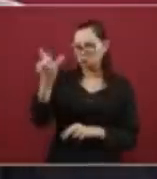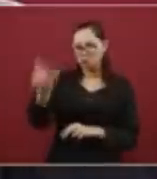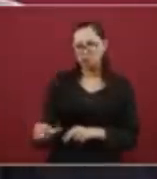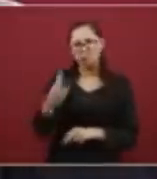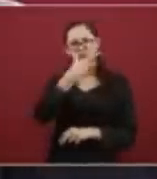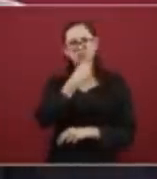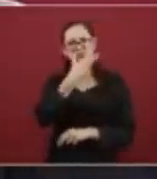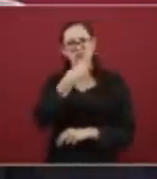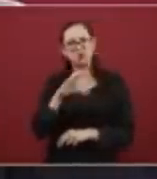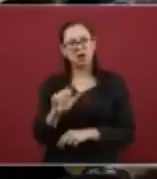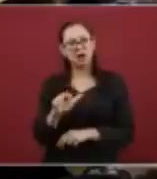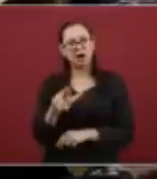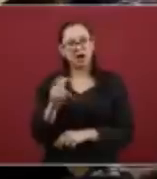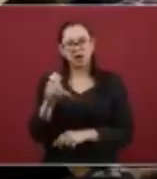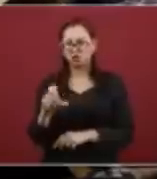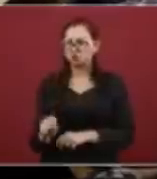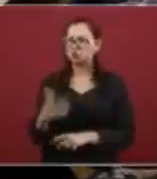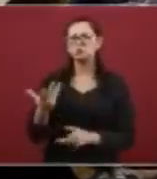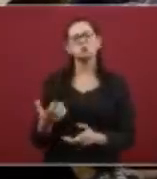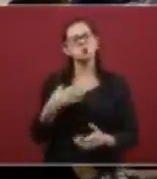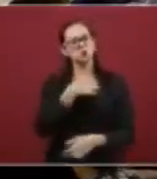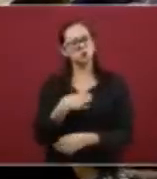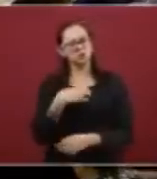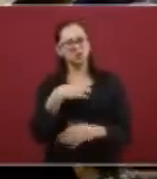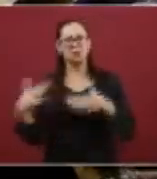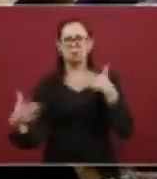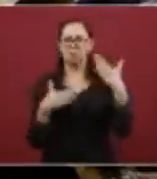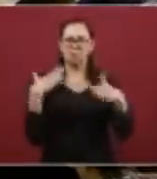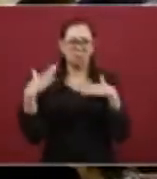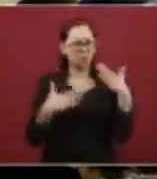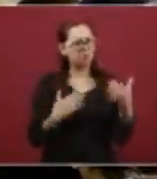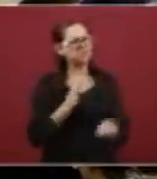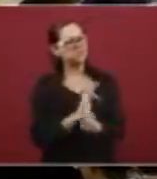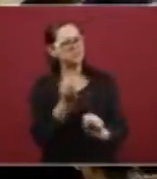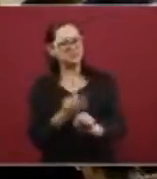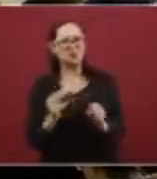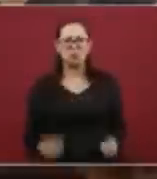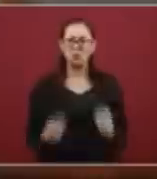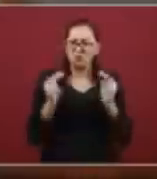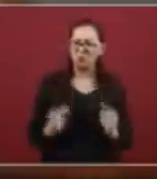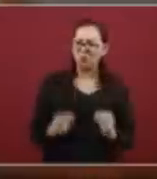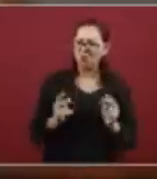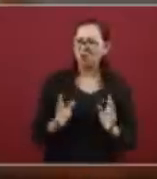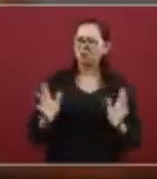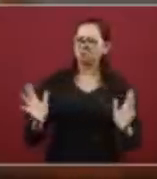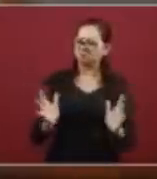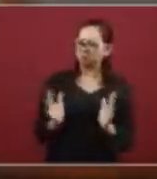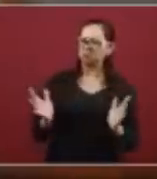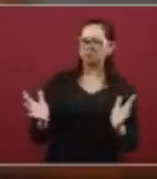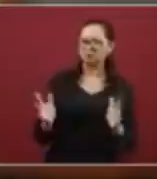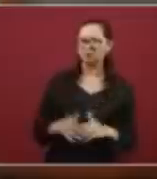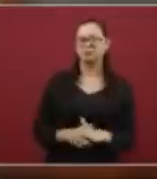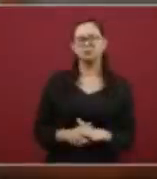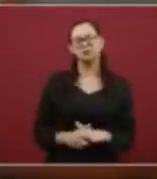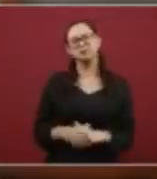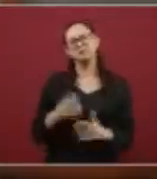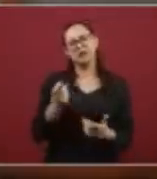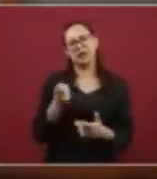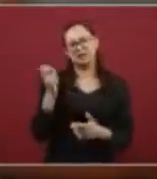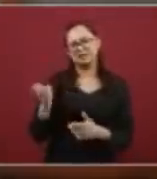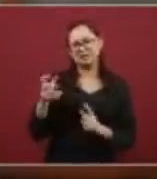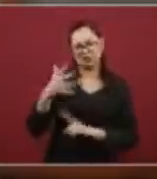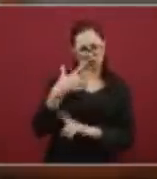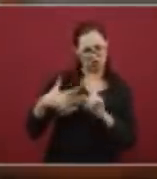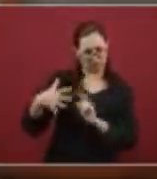muy entusiasta, hasta bromista con nosotros. Entonces, yo básicamente le quiero hacer dos preguntas